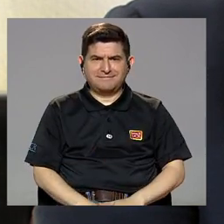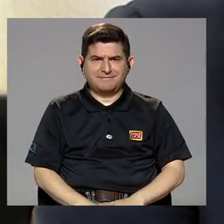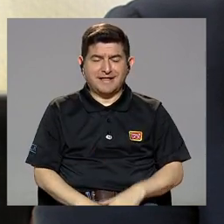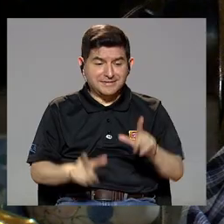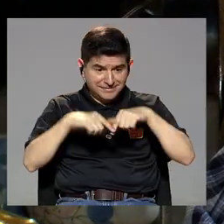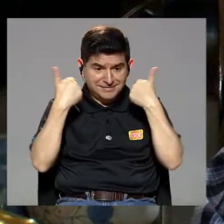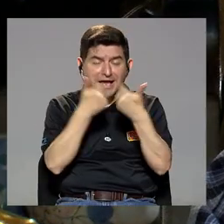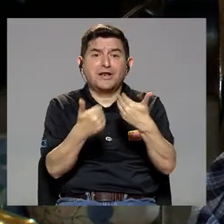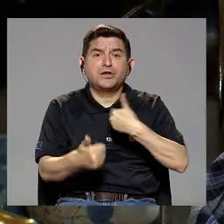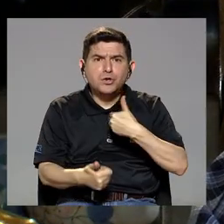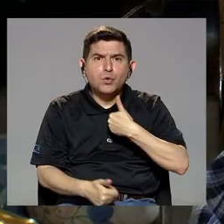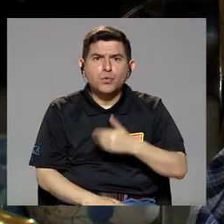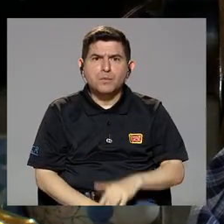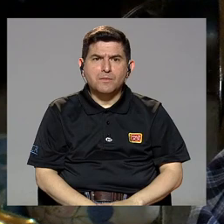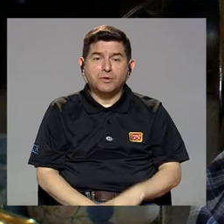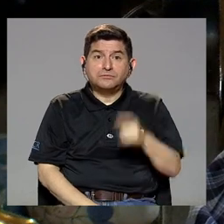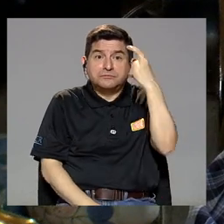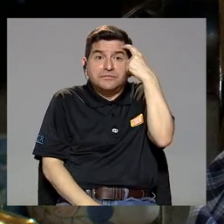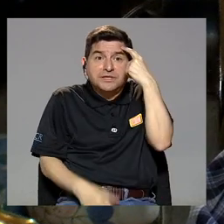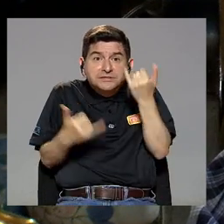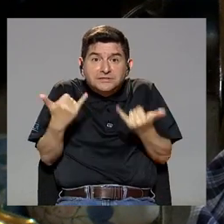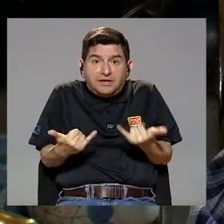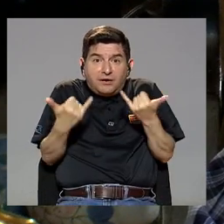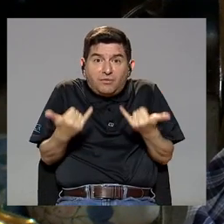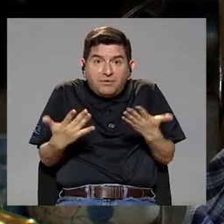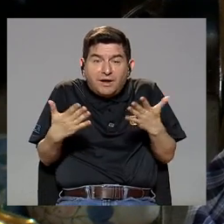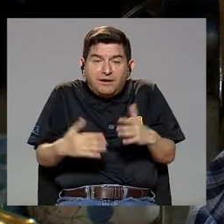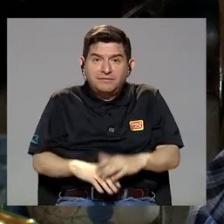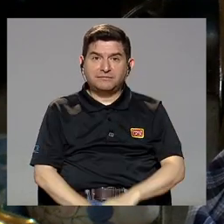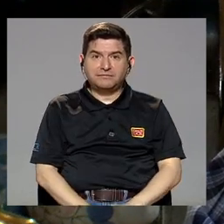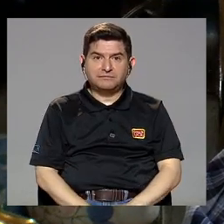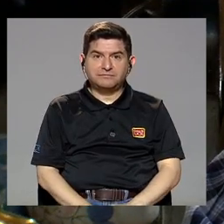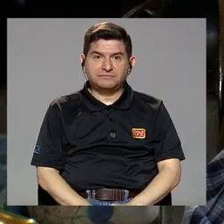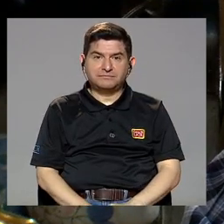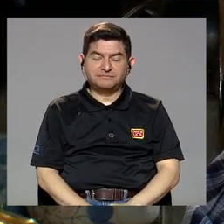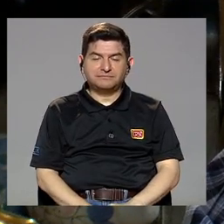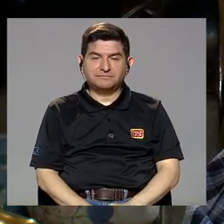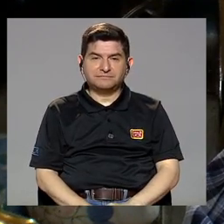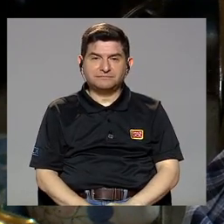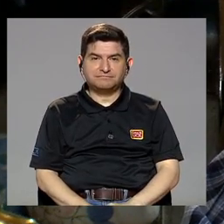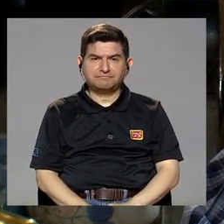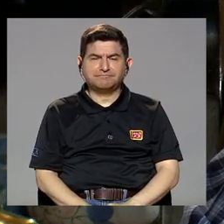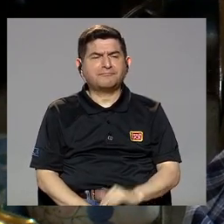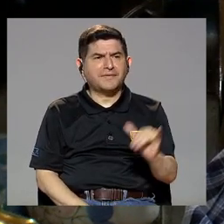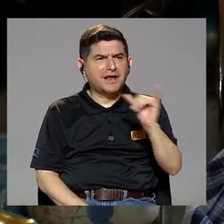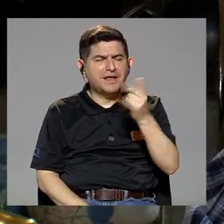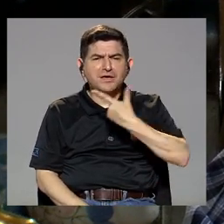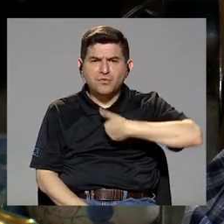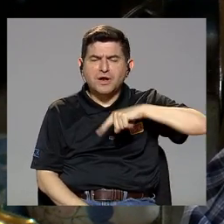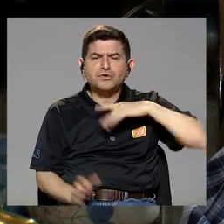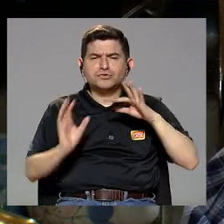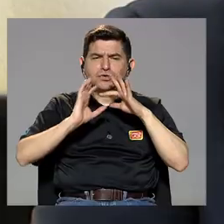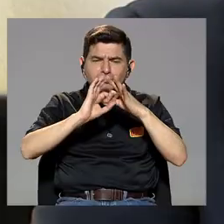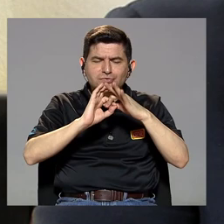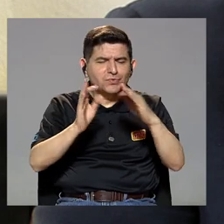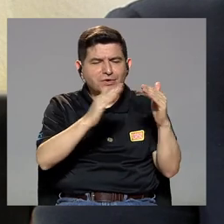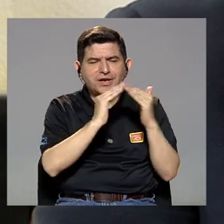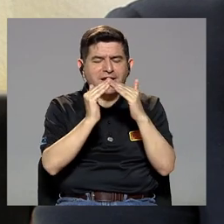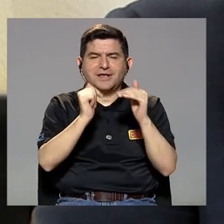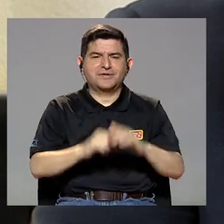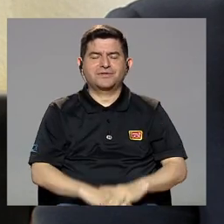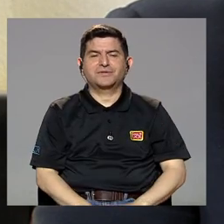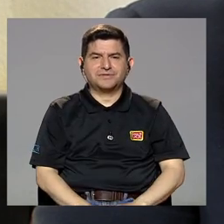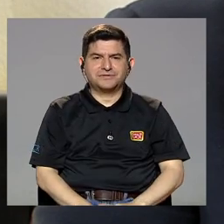grupo ese maíz de a estas alturas así es que ya también estamos unidos al bar